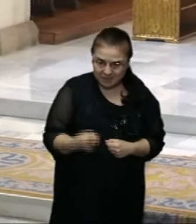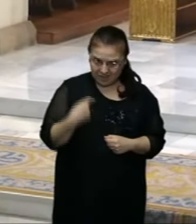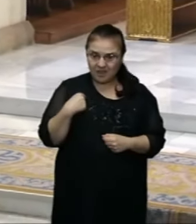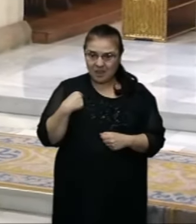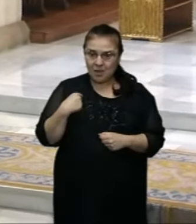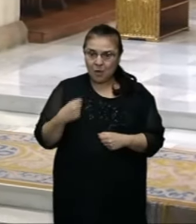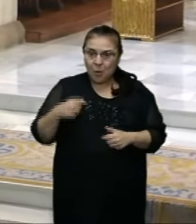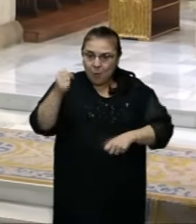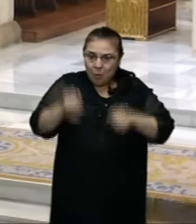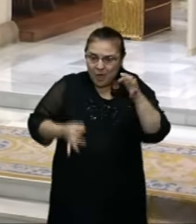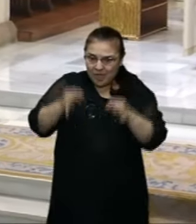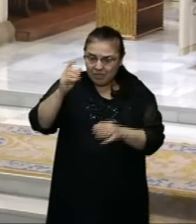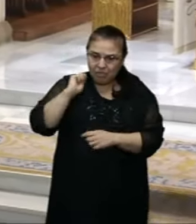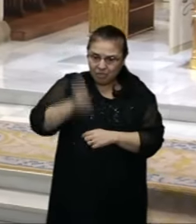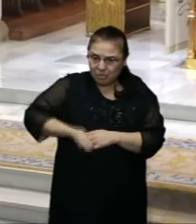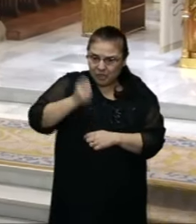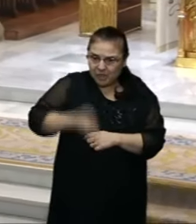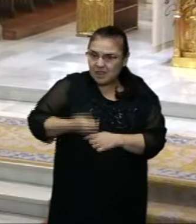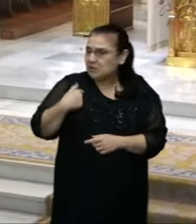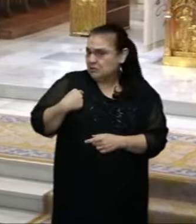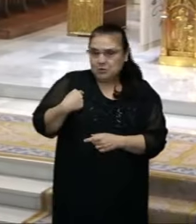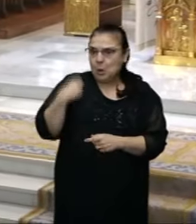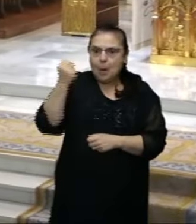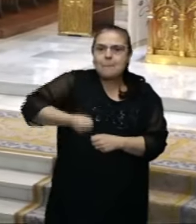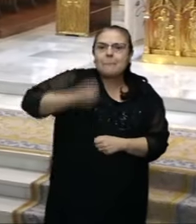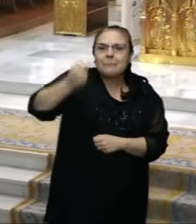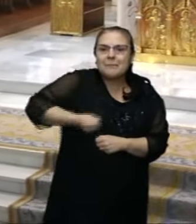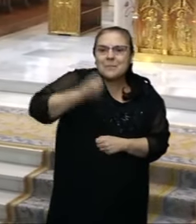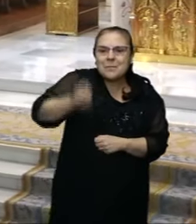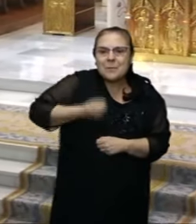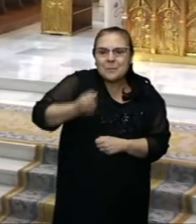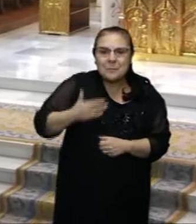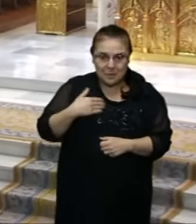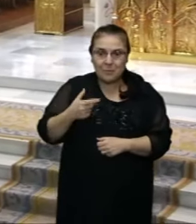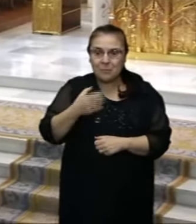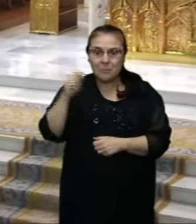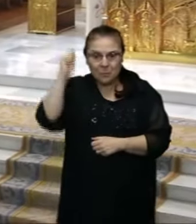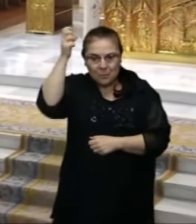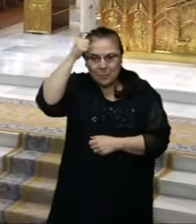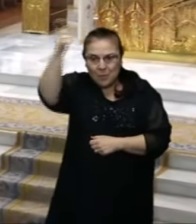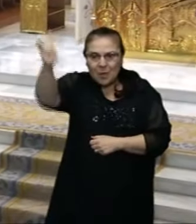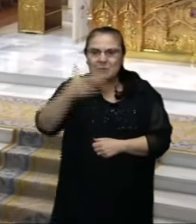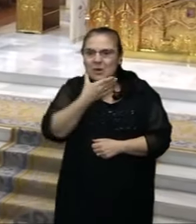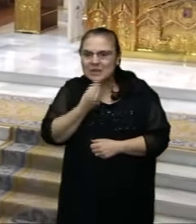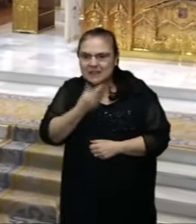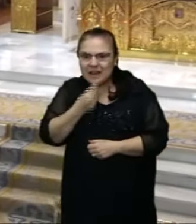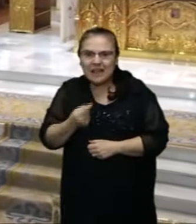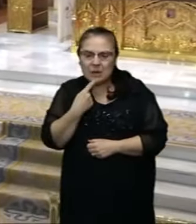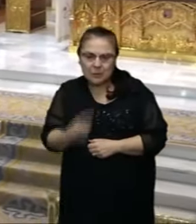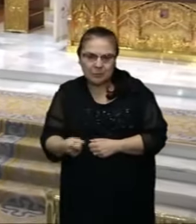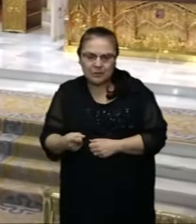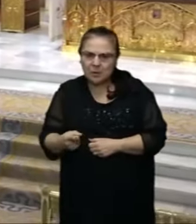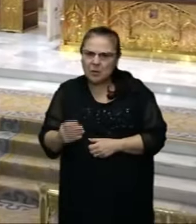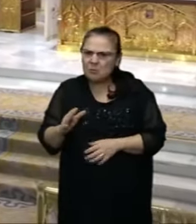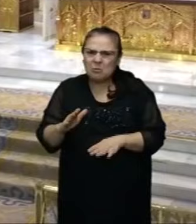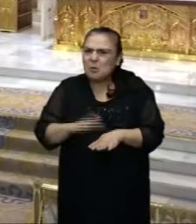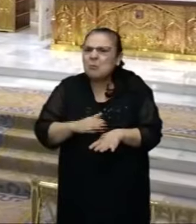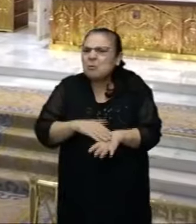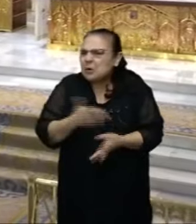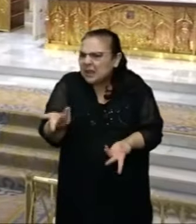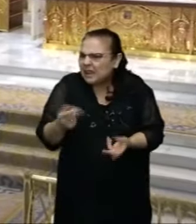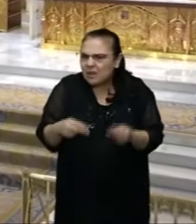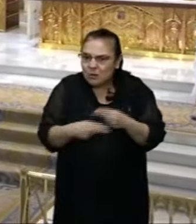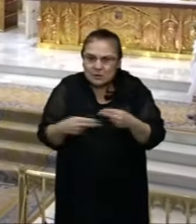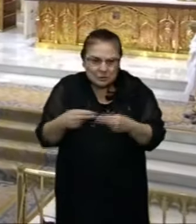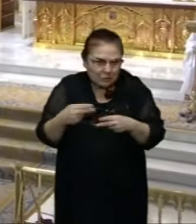jueces a los que encargué pastorear a mi pueblo Israel, diciéndoles, ¿por qué no me construís una casa